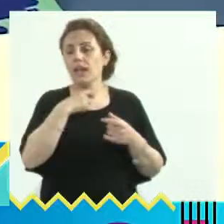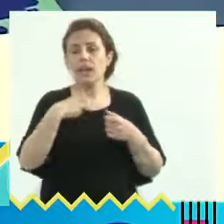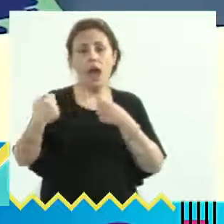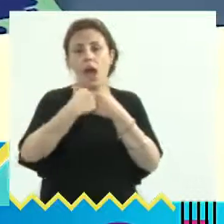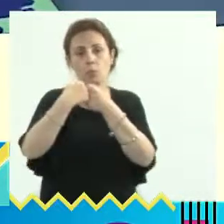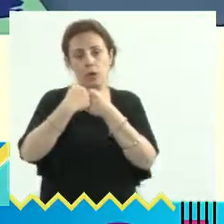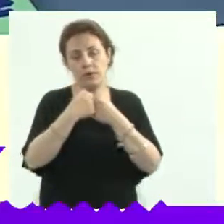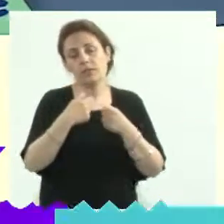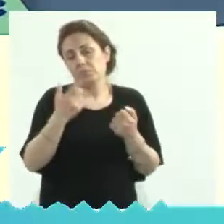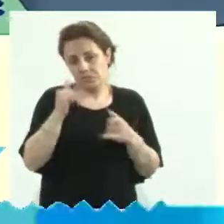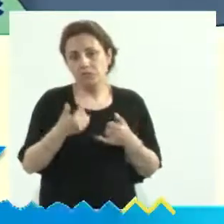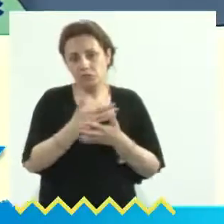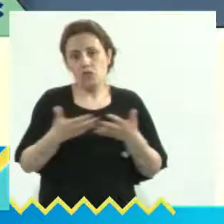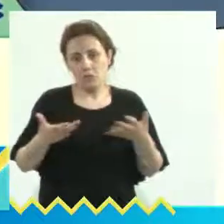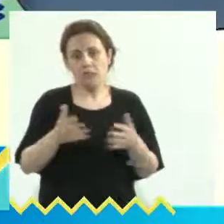así sea.